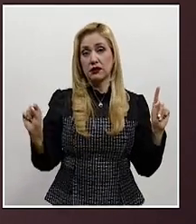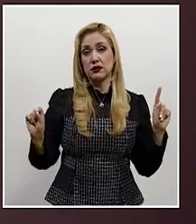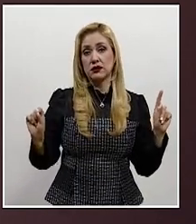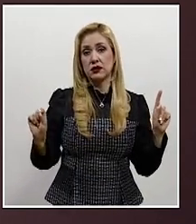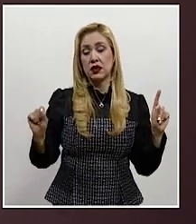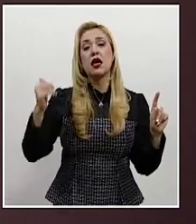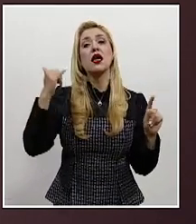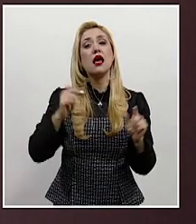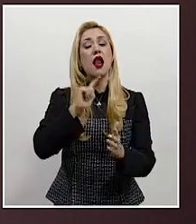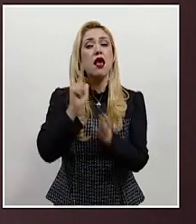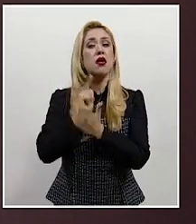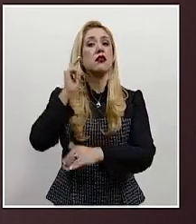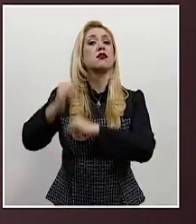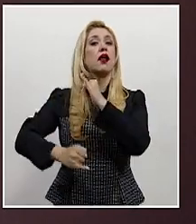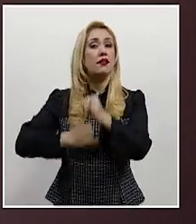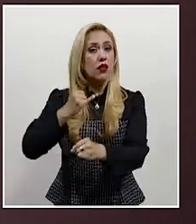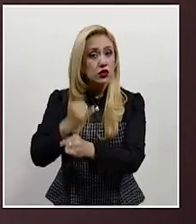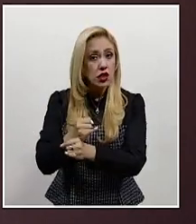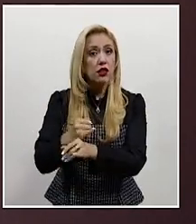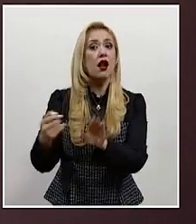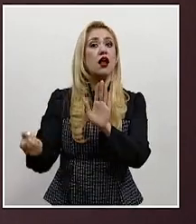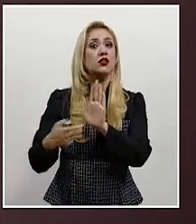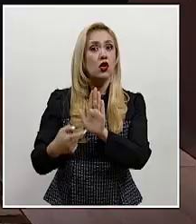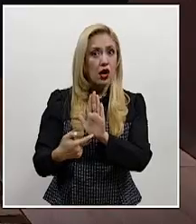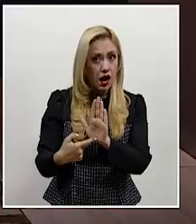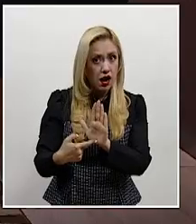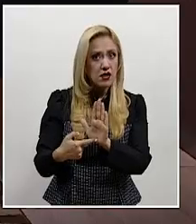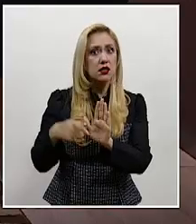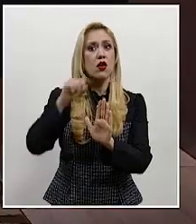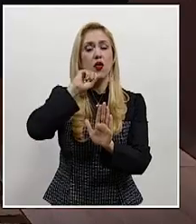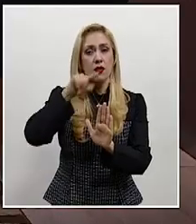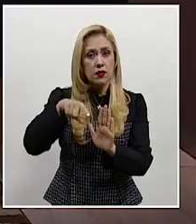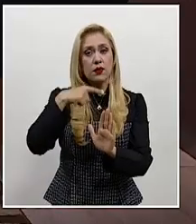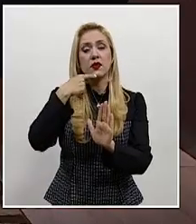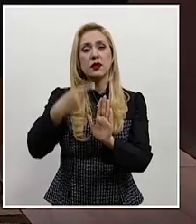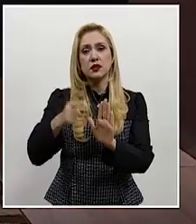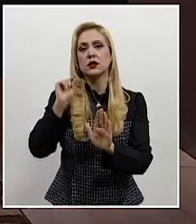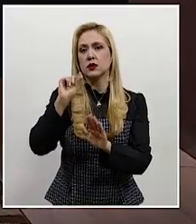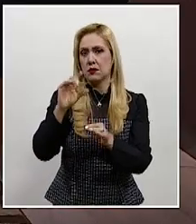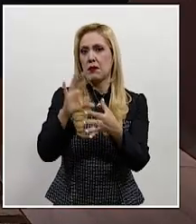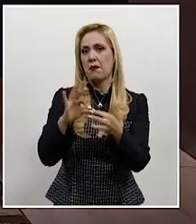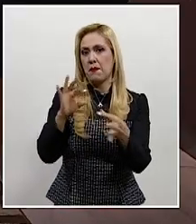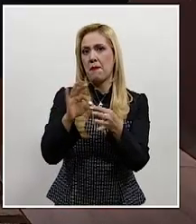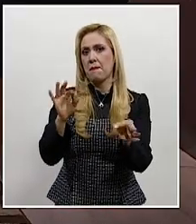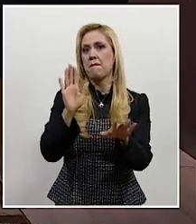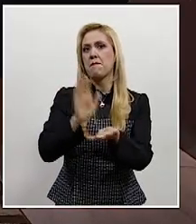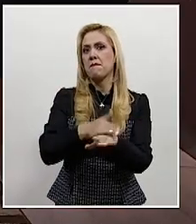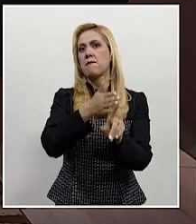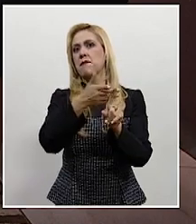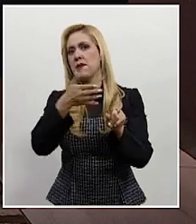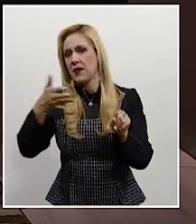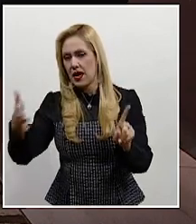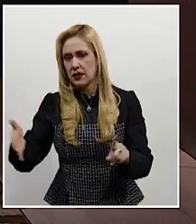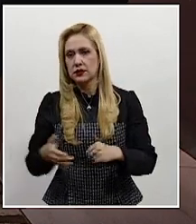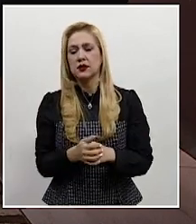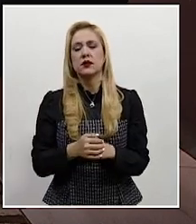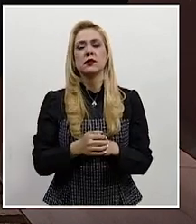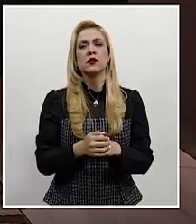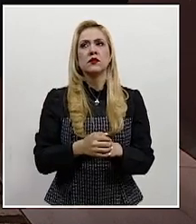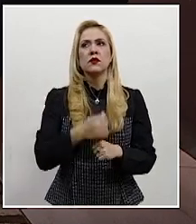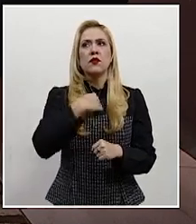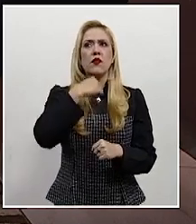los tratados internacionales, que de eso seguramente hablaremos en un momento, quiero decir que